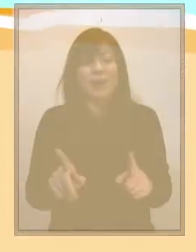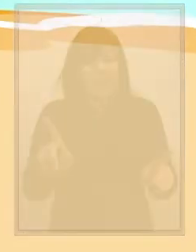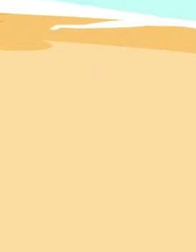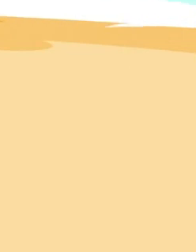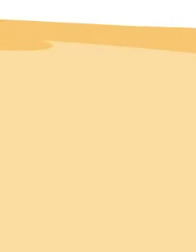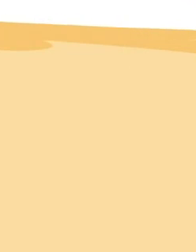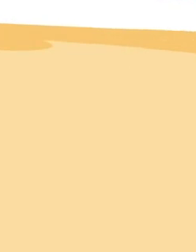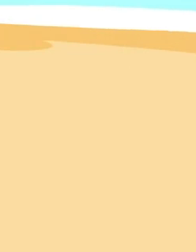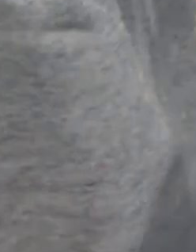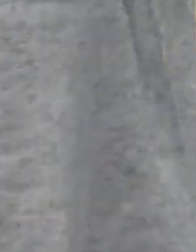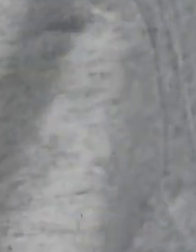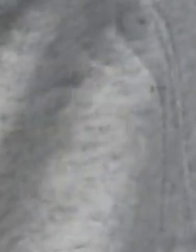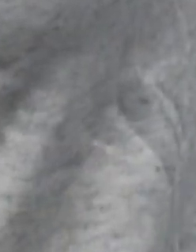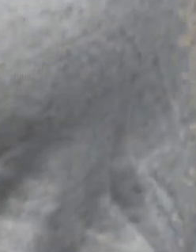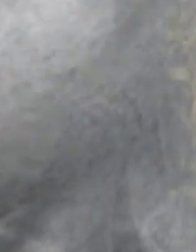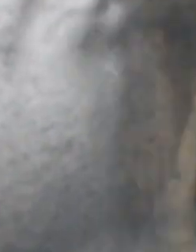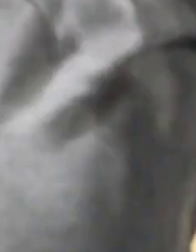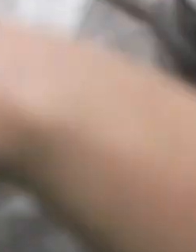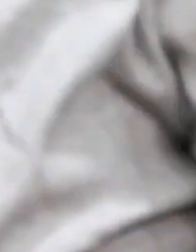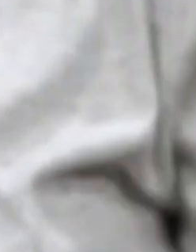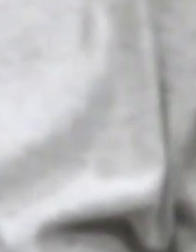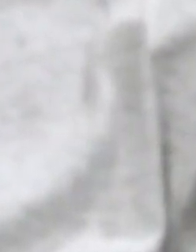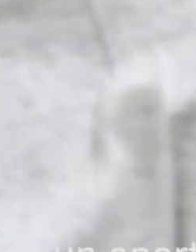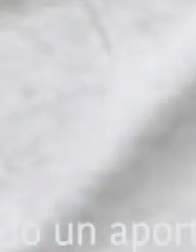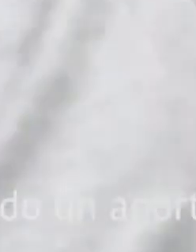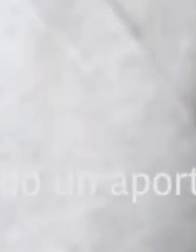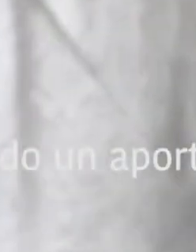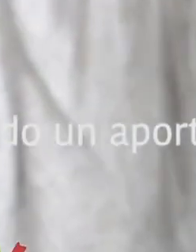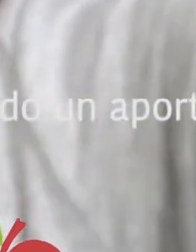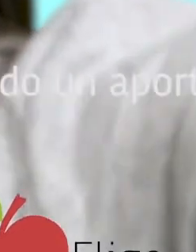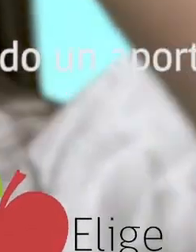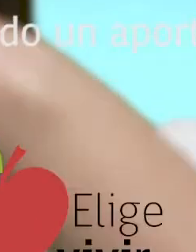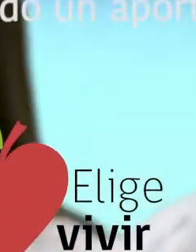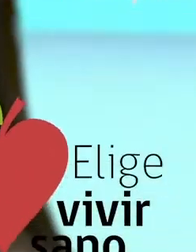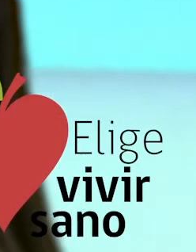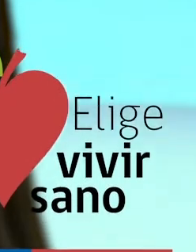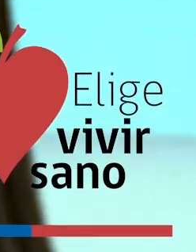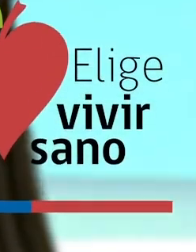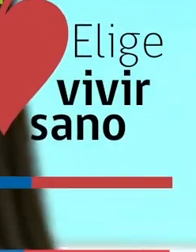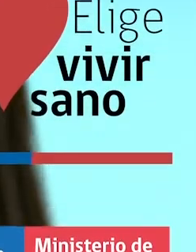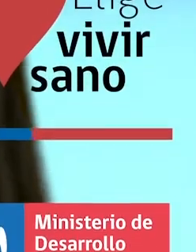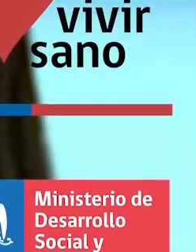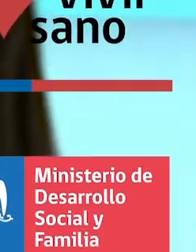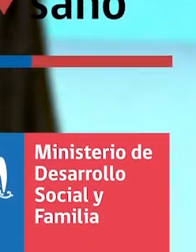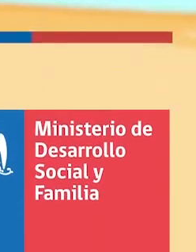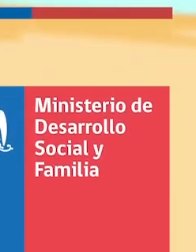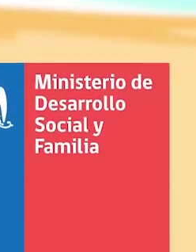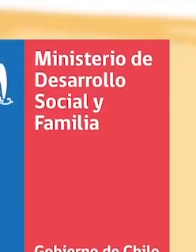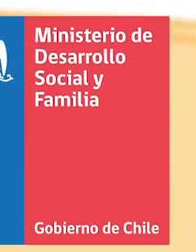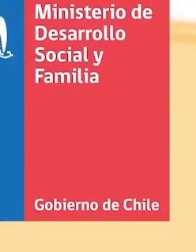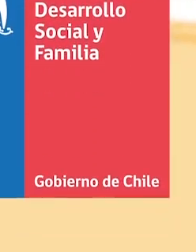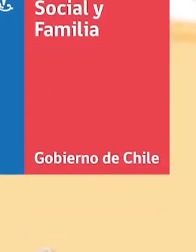Pritam Bhagavati, Pritam Bhagavati, Pritam Bhagavati,